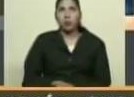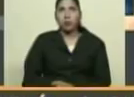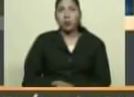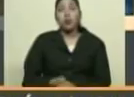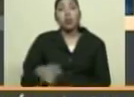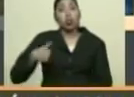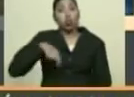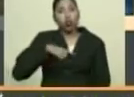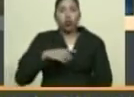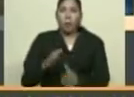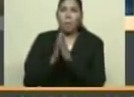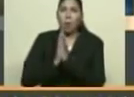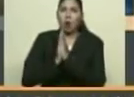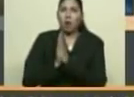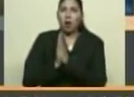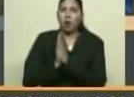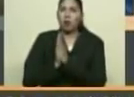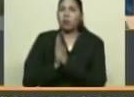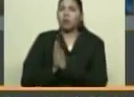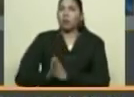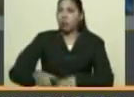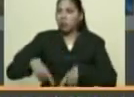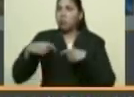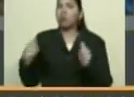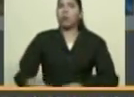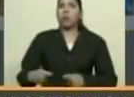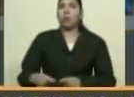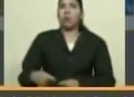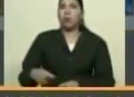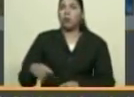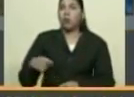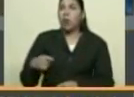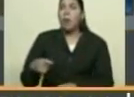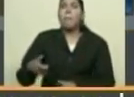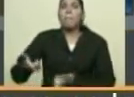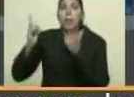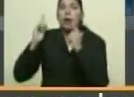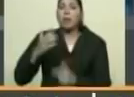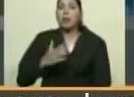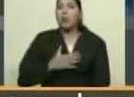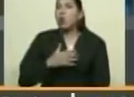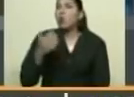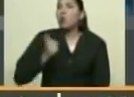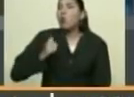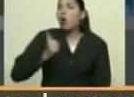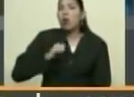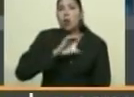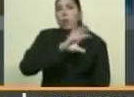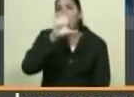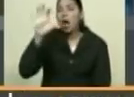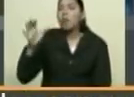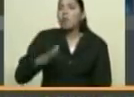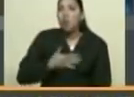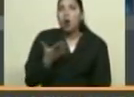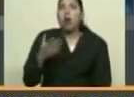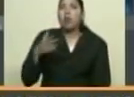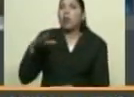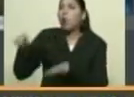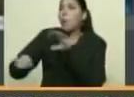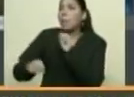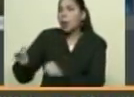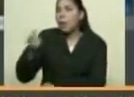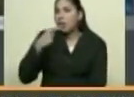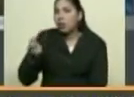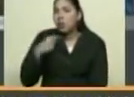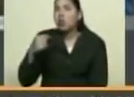Nosotros exigimos que nos permitan comprar toda nuestra medicina y nuestros alimentos como los compra cualquier país del mundo. Ustedes sabían